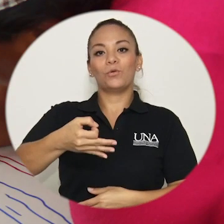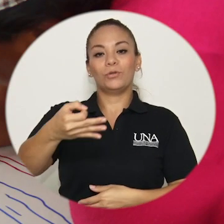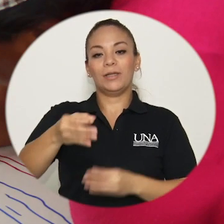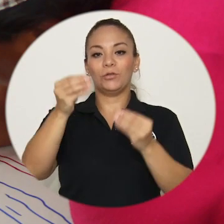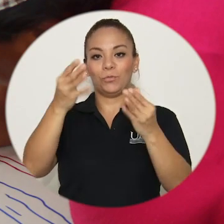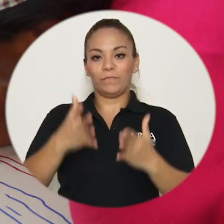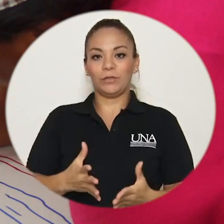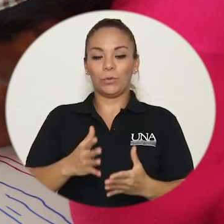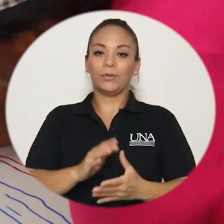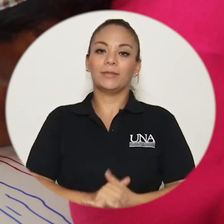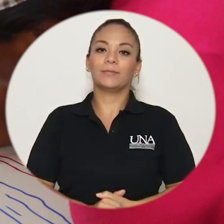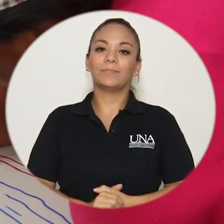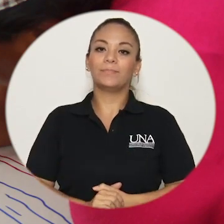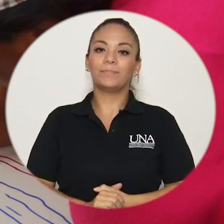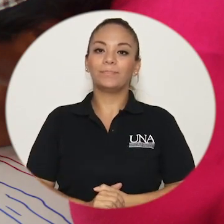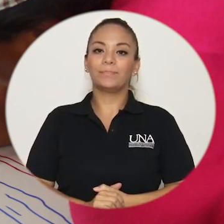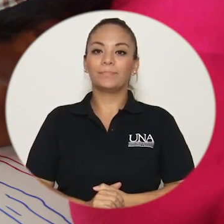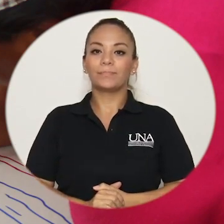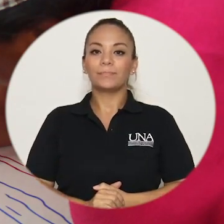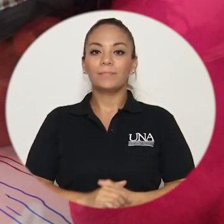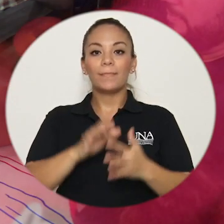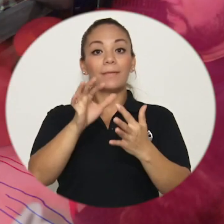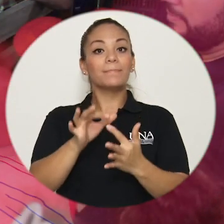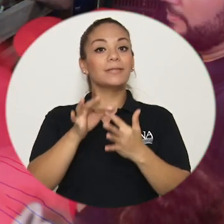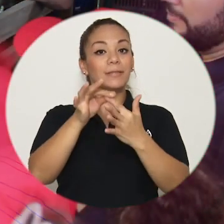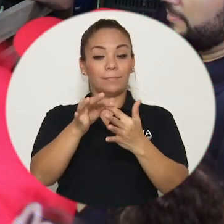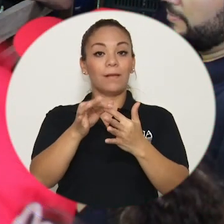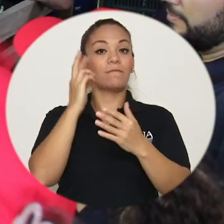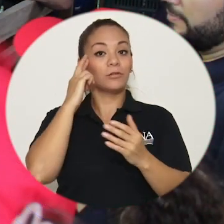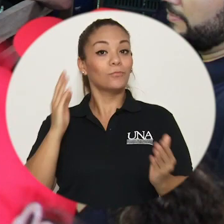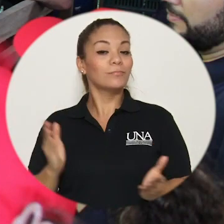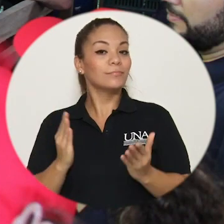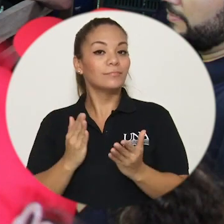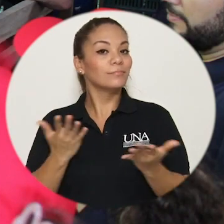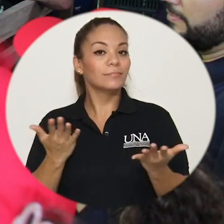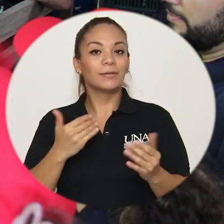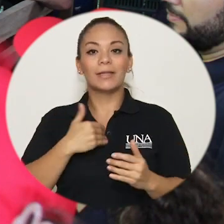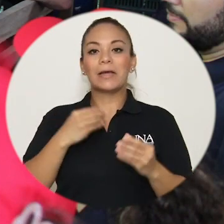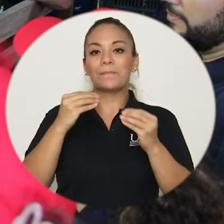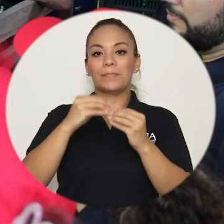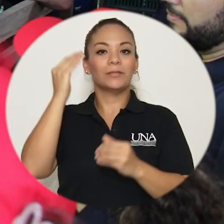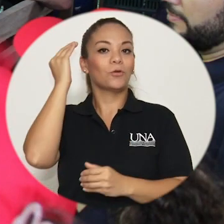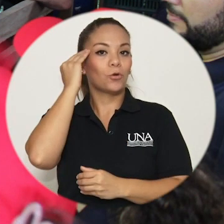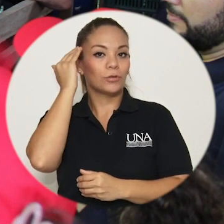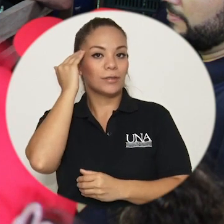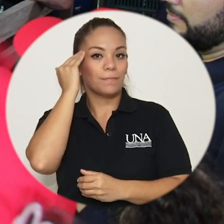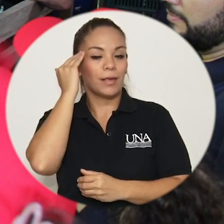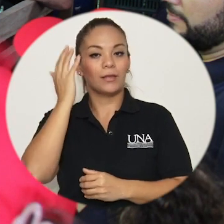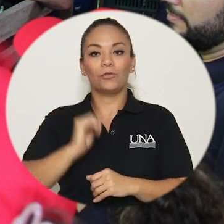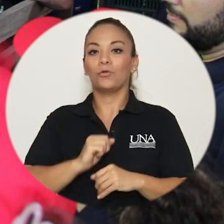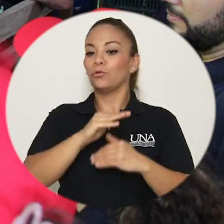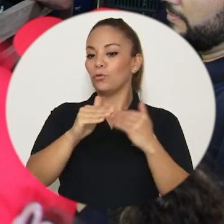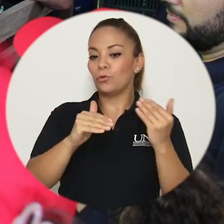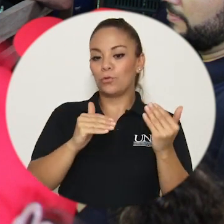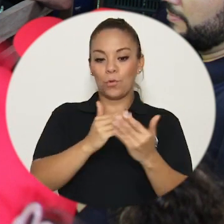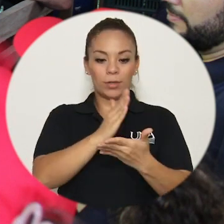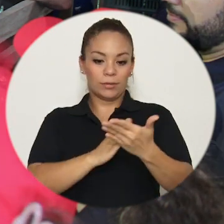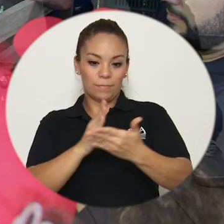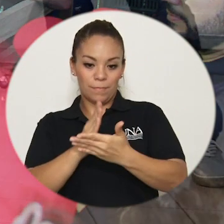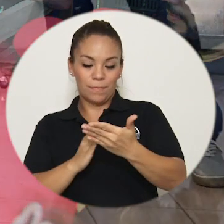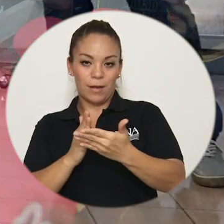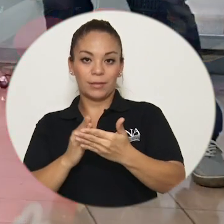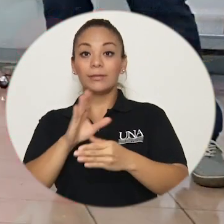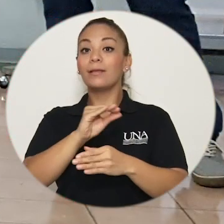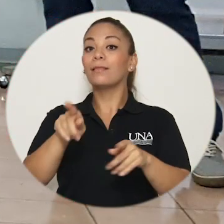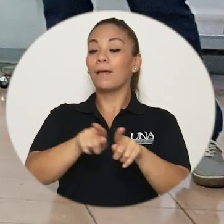diario los profesores. Bueno, la principal motivación es poder adquirir mayores conocimientos en todos los pilares de la